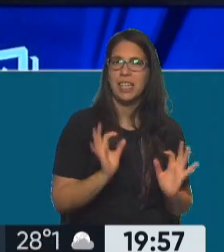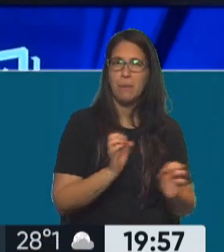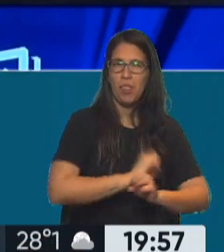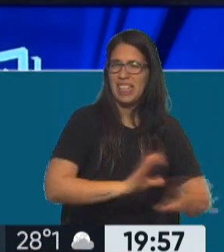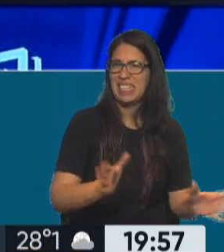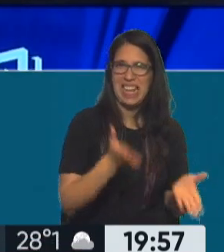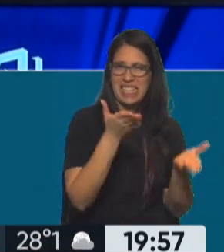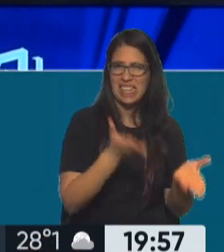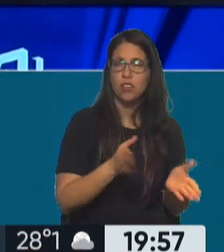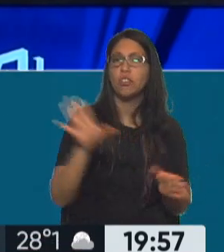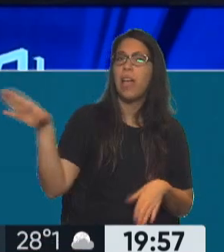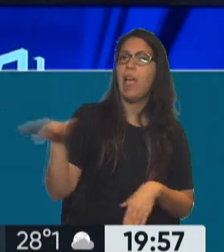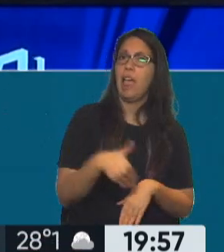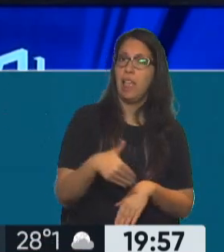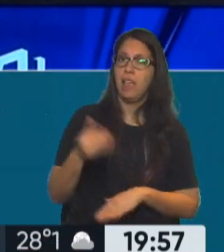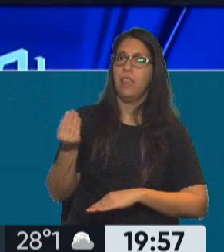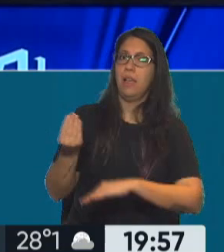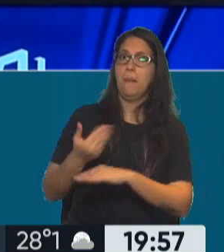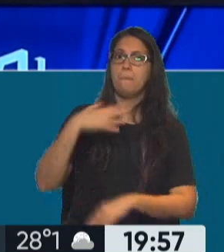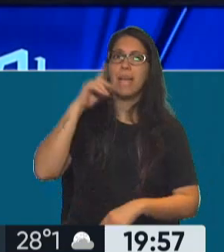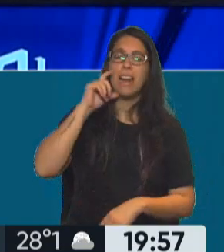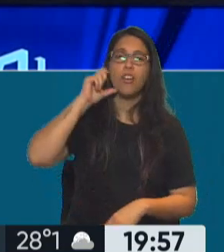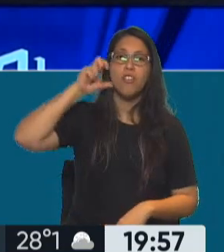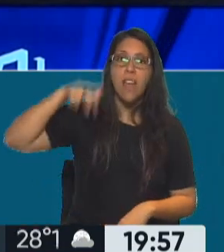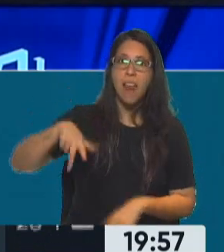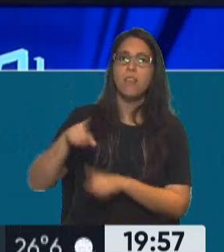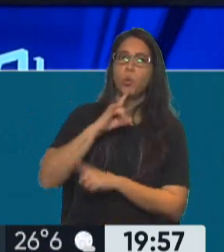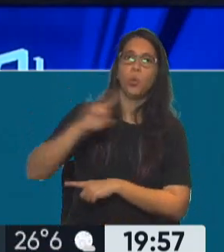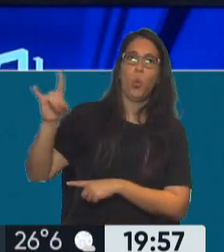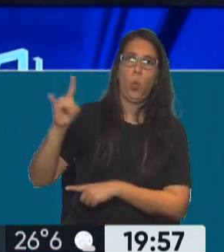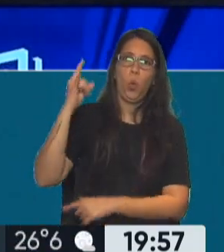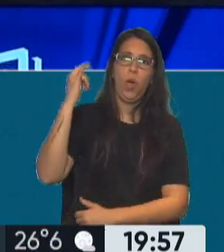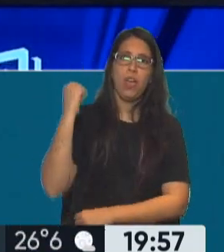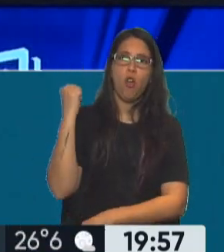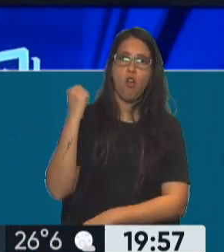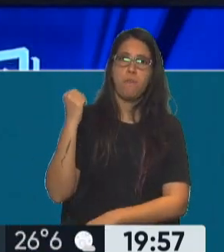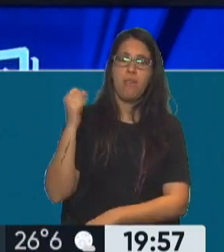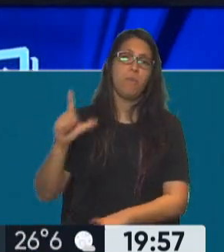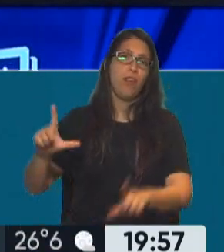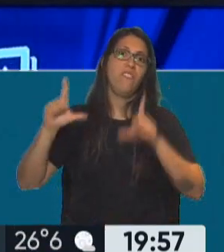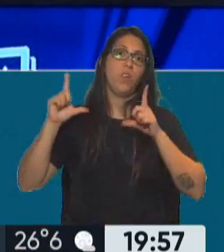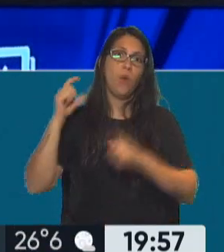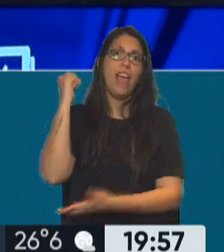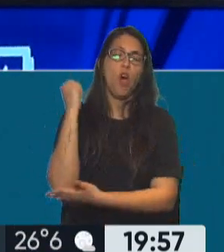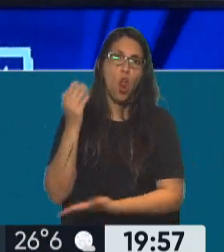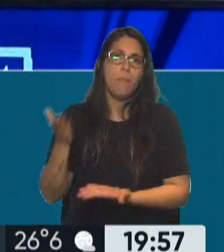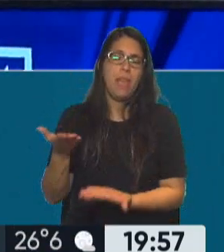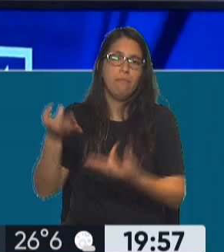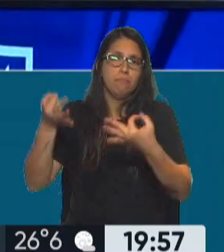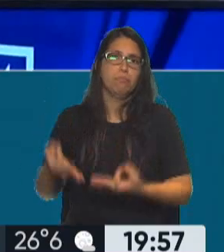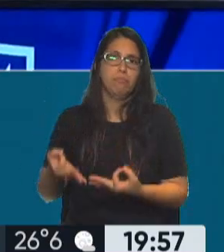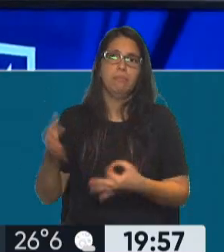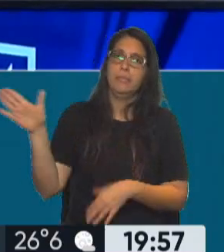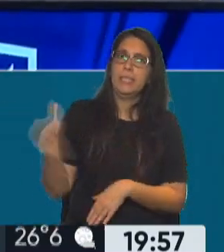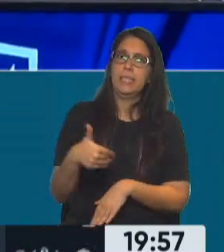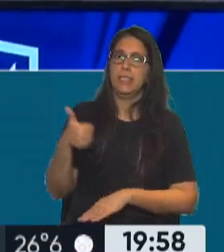bueno, Melconian, como bien decía Sofía, bueno, es una figura de la economía. Ahí Entonces, va. lo ubica en un lugar central.